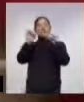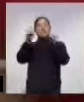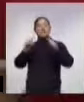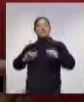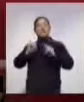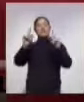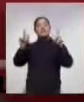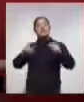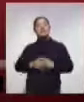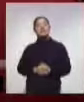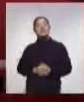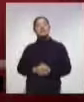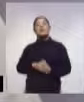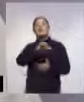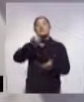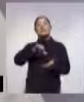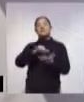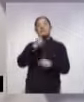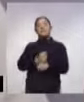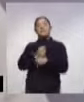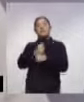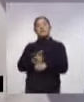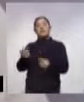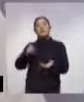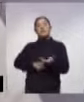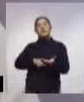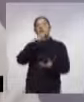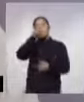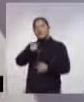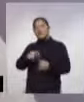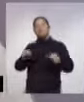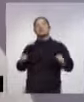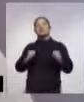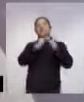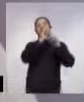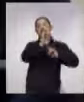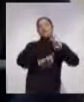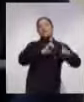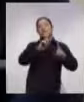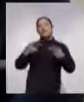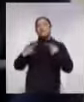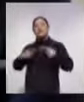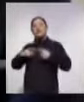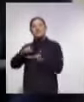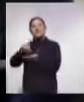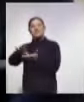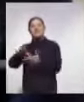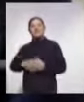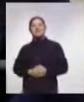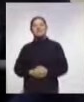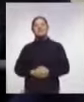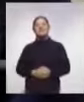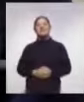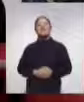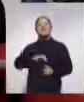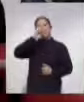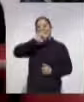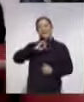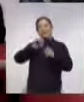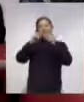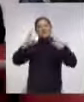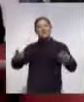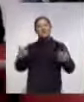de Tlaxcala, del Centro de Rehabilitación Integral y de los Institutos del Deporte y para Personas con Discapacidad. El secretario de